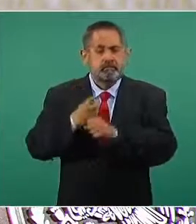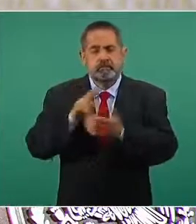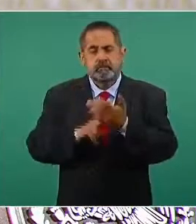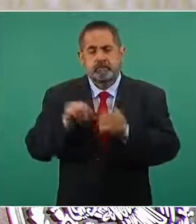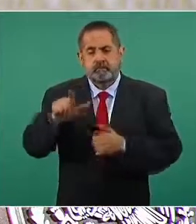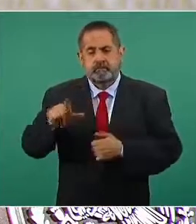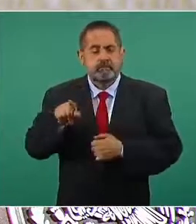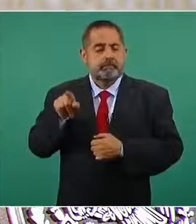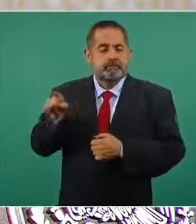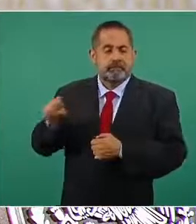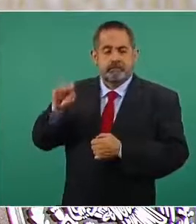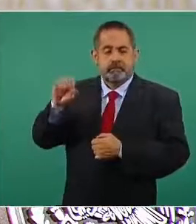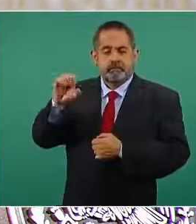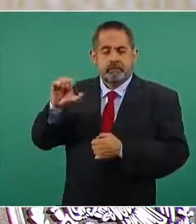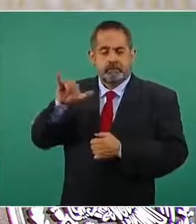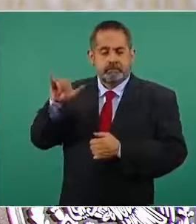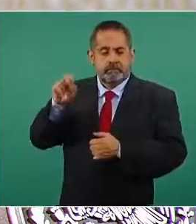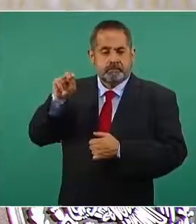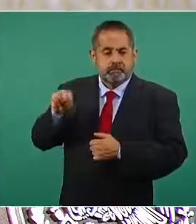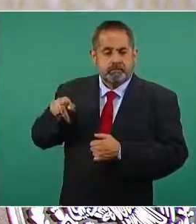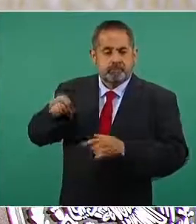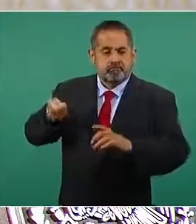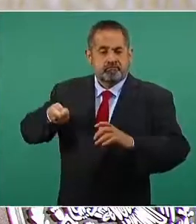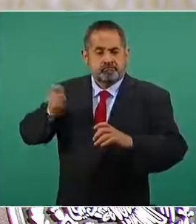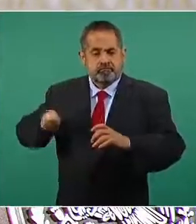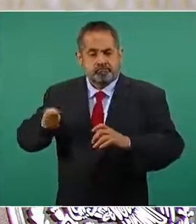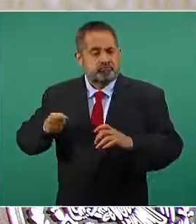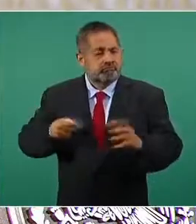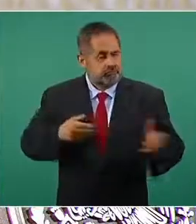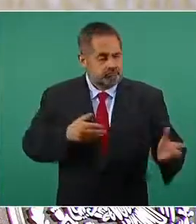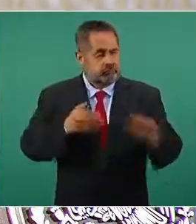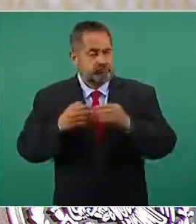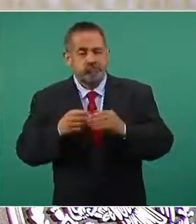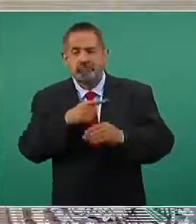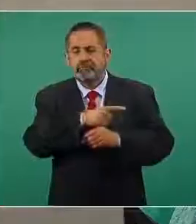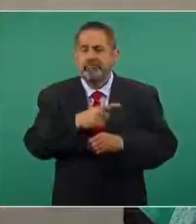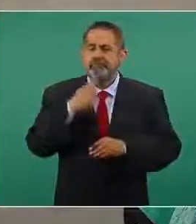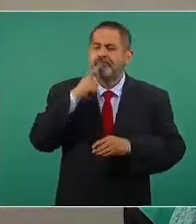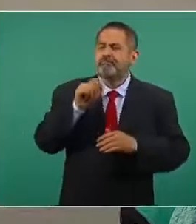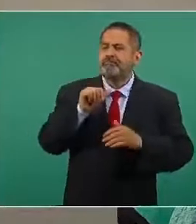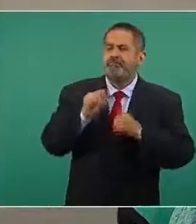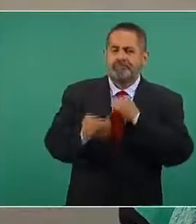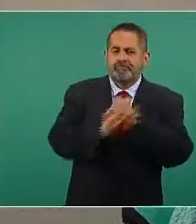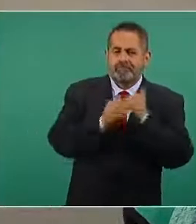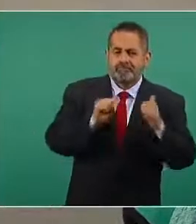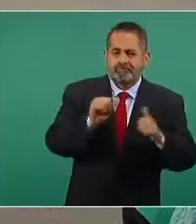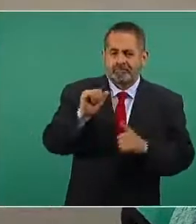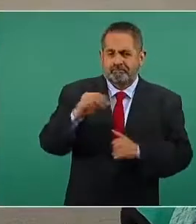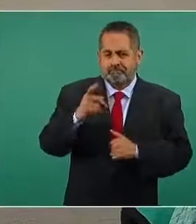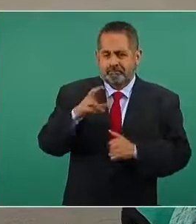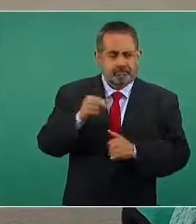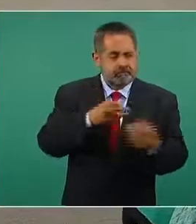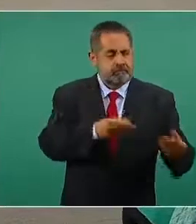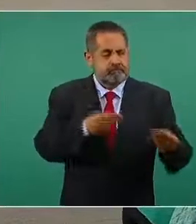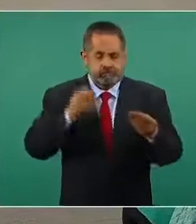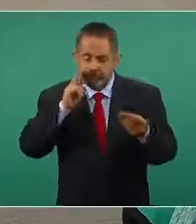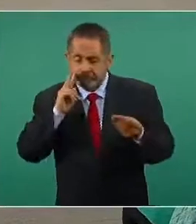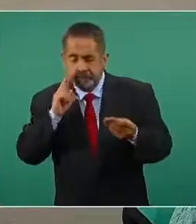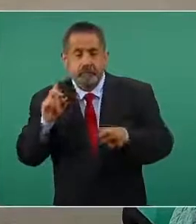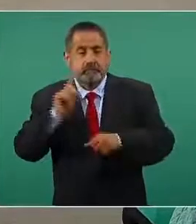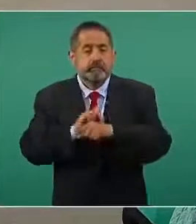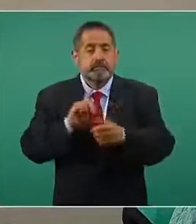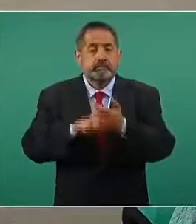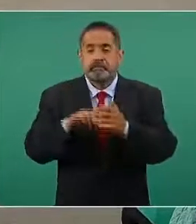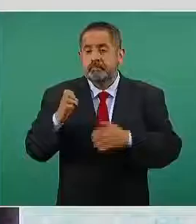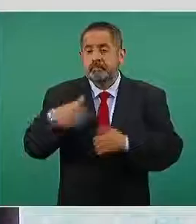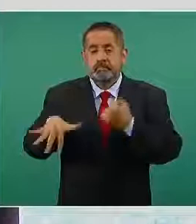la Suprema Corte de Justicia de la Nación atrae un amparo de los habitantes de las zonas afectadas. El 15 de enero